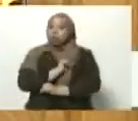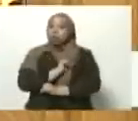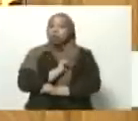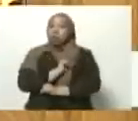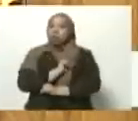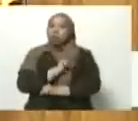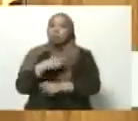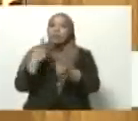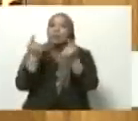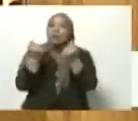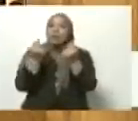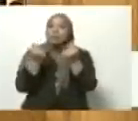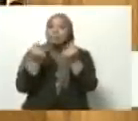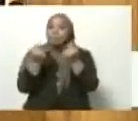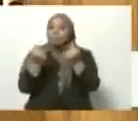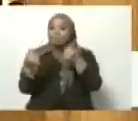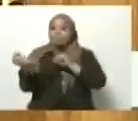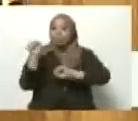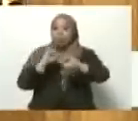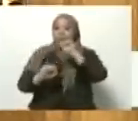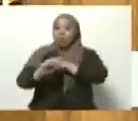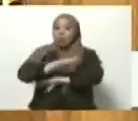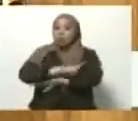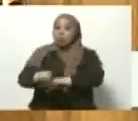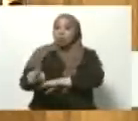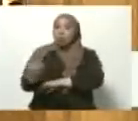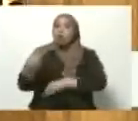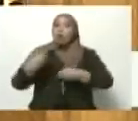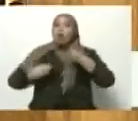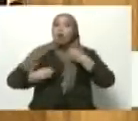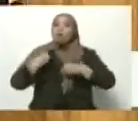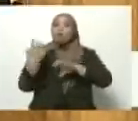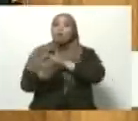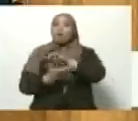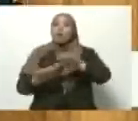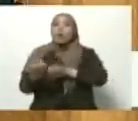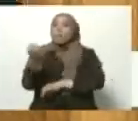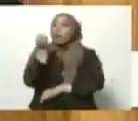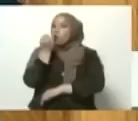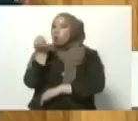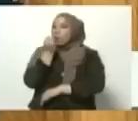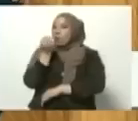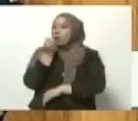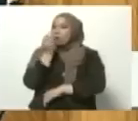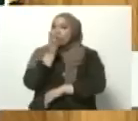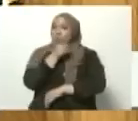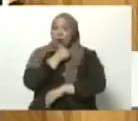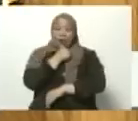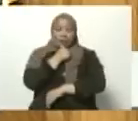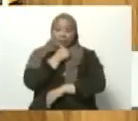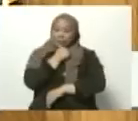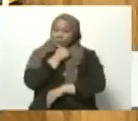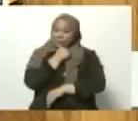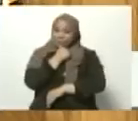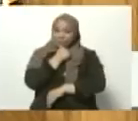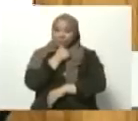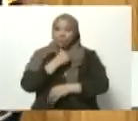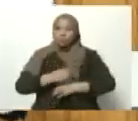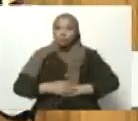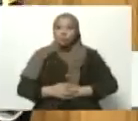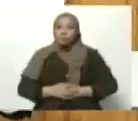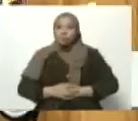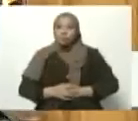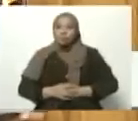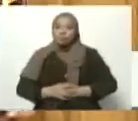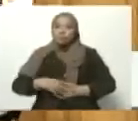mundial, otra vez de bloques. Gran crisis alimentaria en los próximos meses. Porque cuando se necesitaba